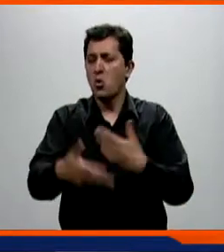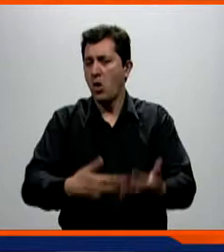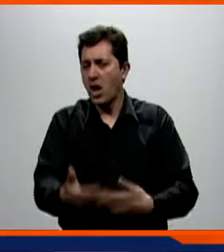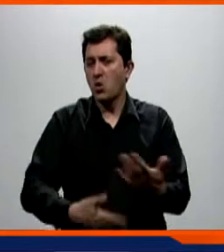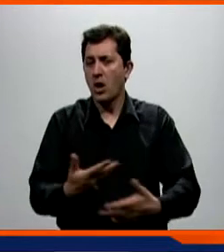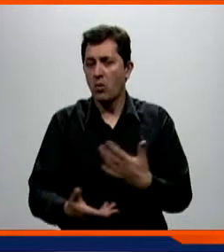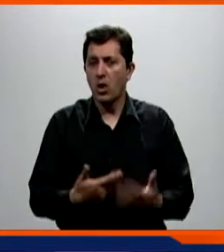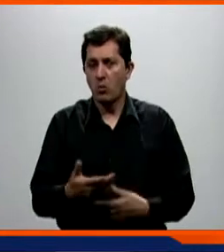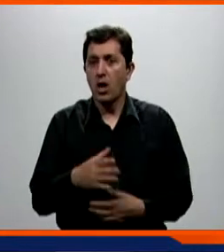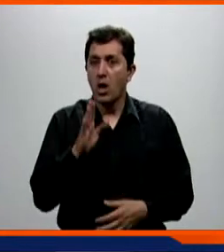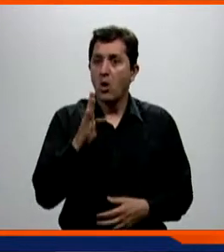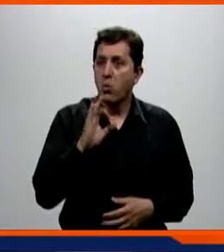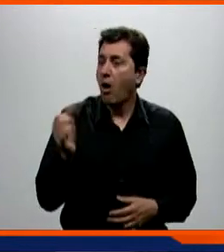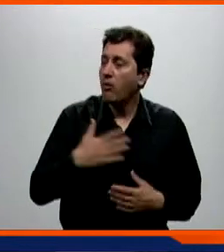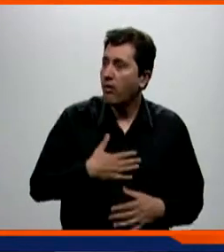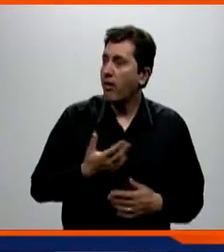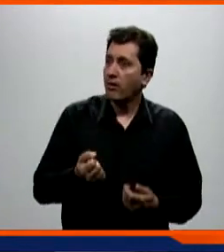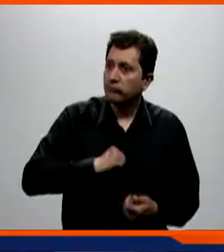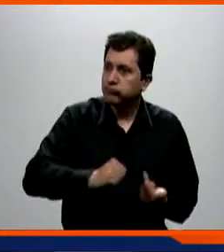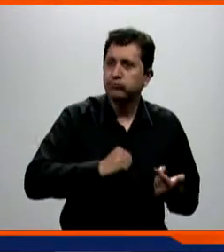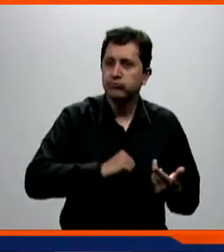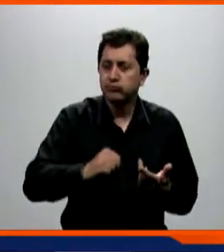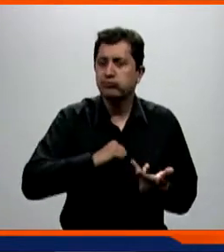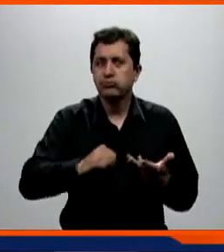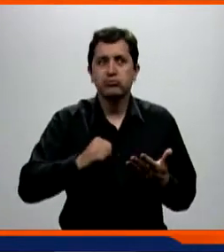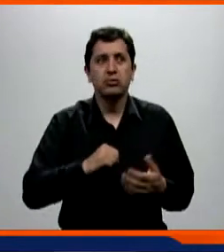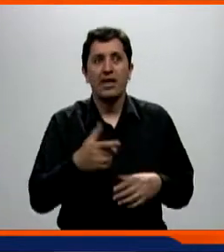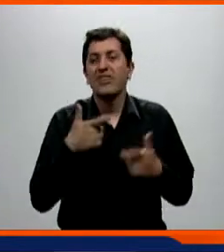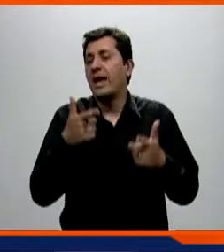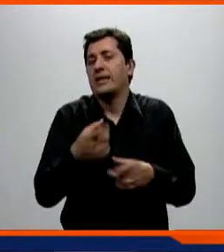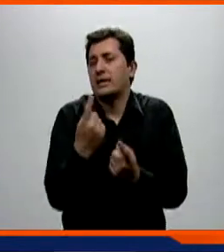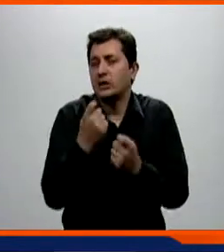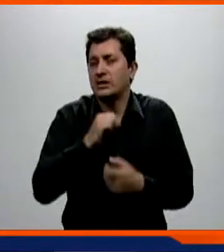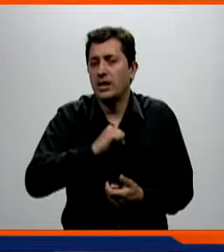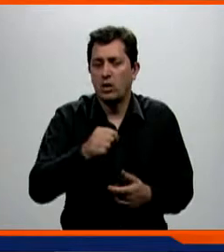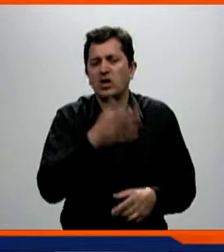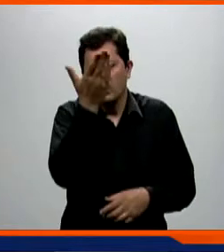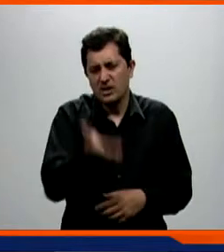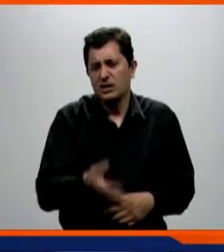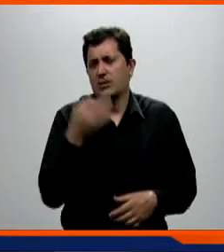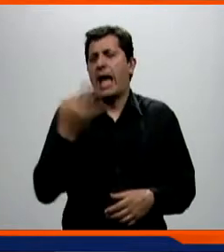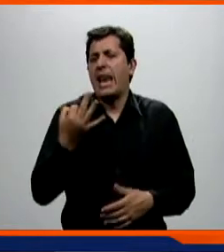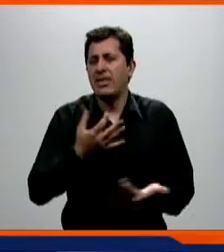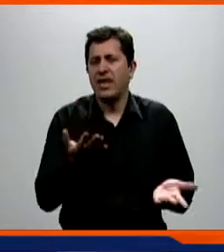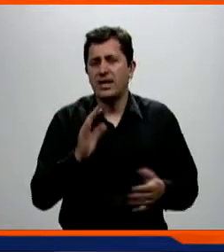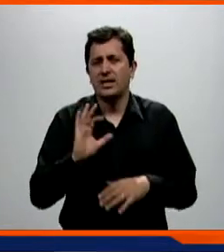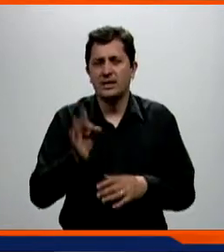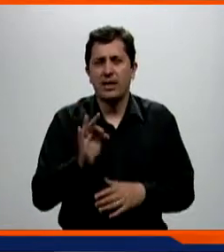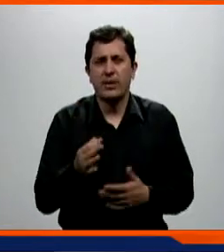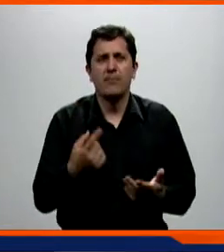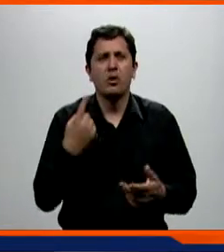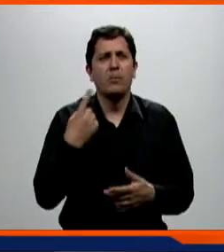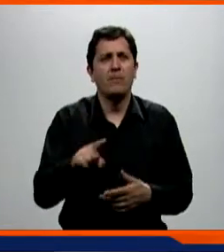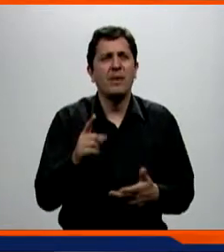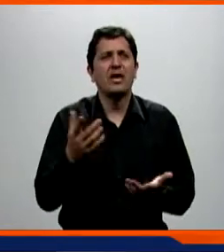está devolviendo eso con goles. Me parece que no hay nada más importante para un delantero. Sabemos de su calidad, de todo lo que él puede generar dentro del